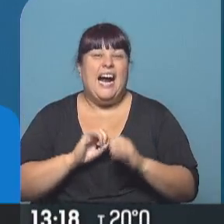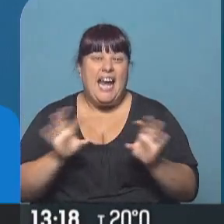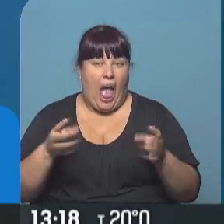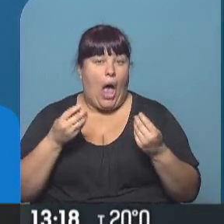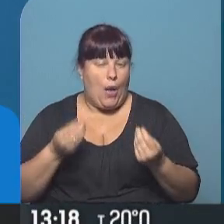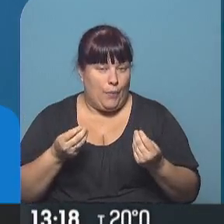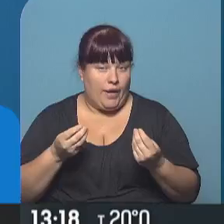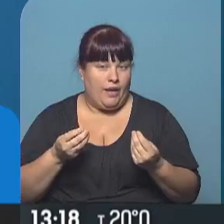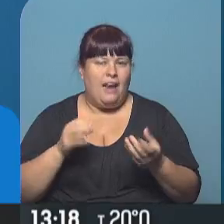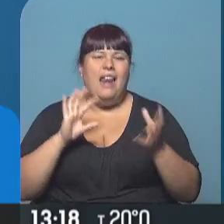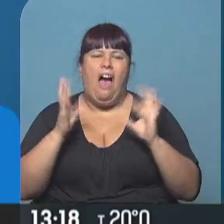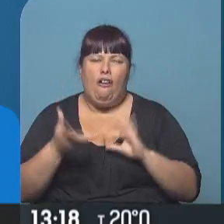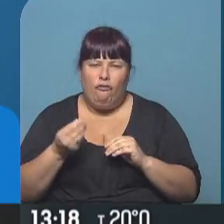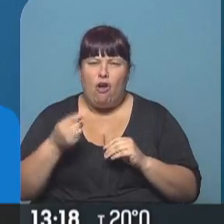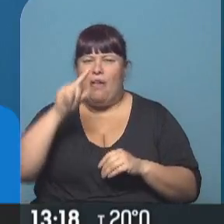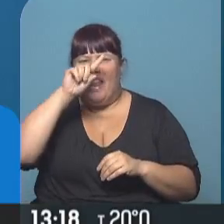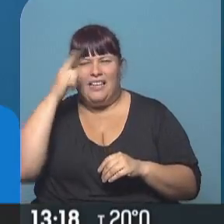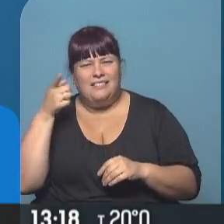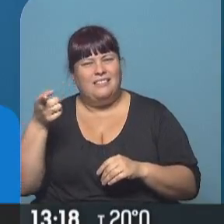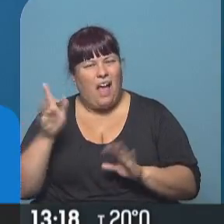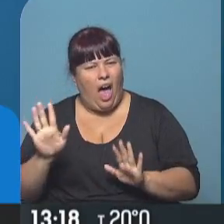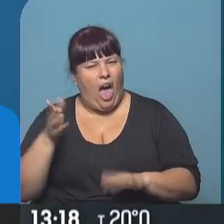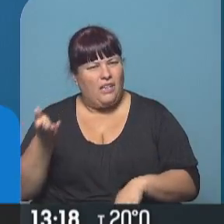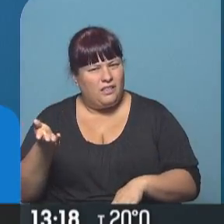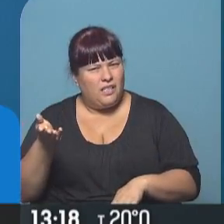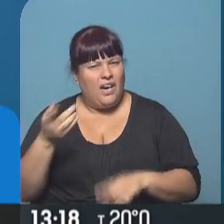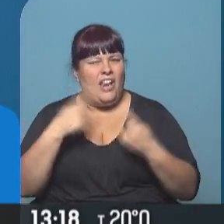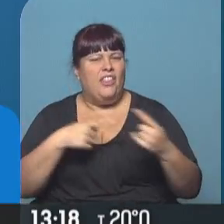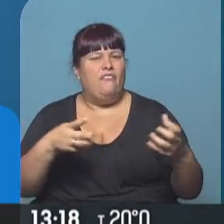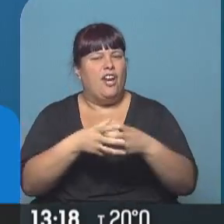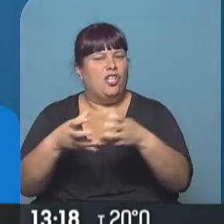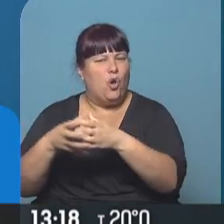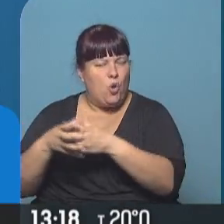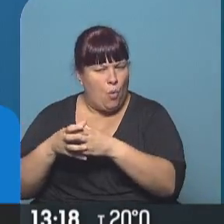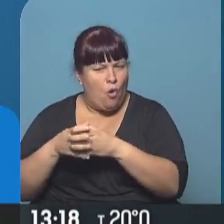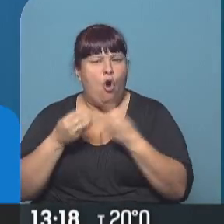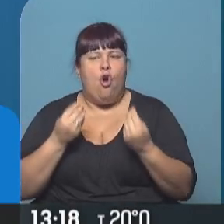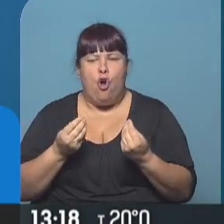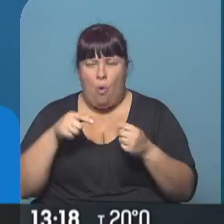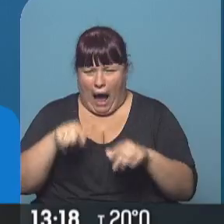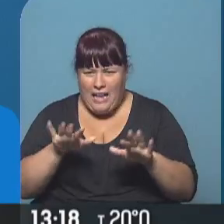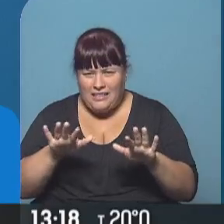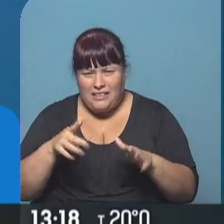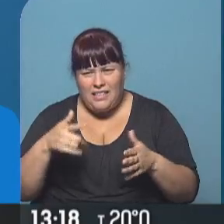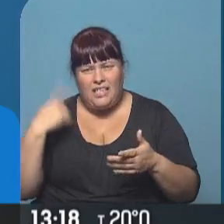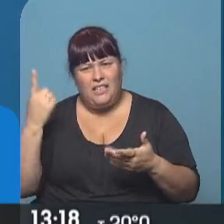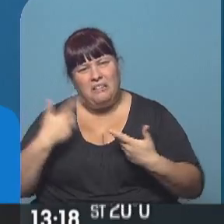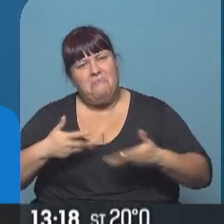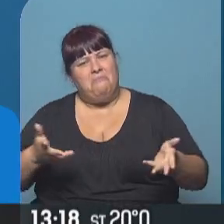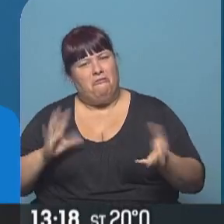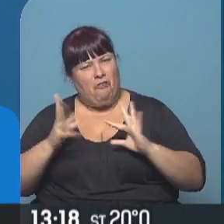es la reacción del Estado y sus distintos organismos frente a un hecho de esta naturaleza.